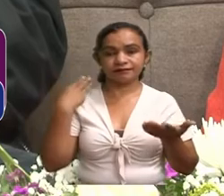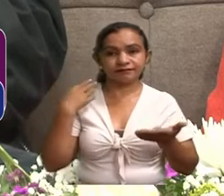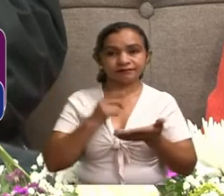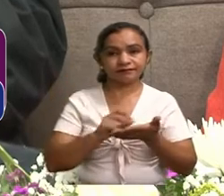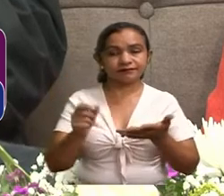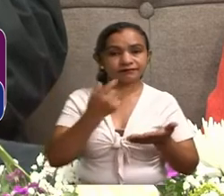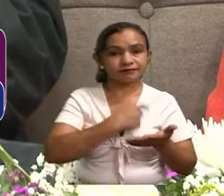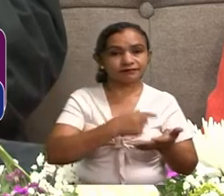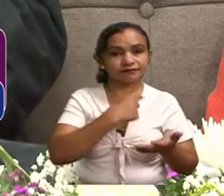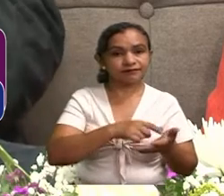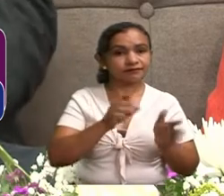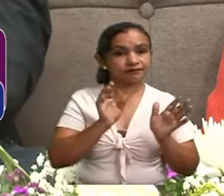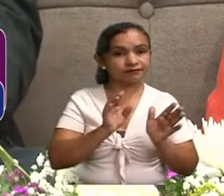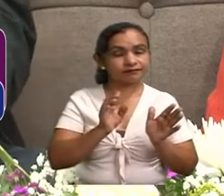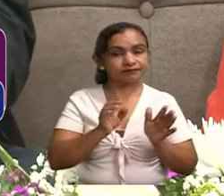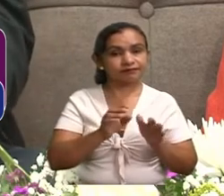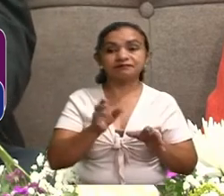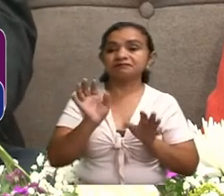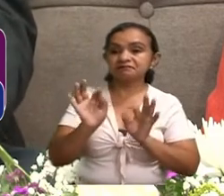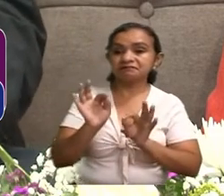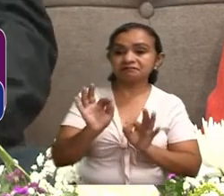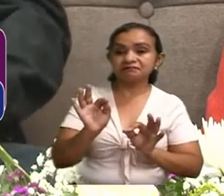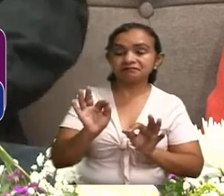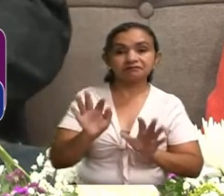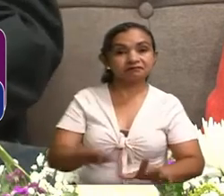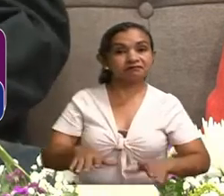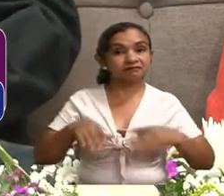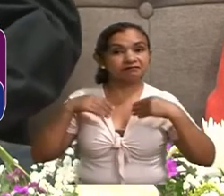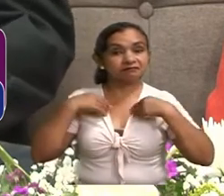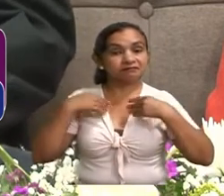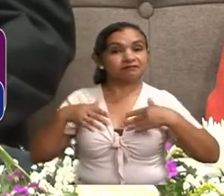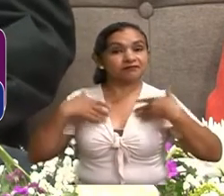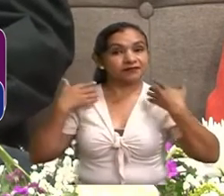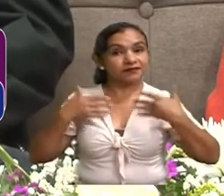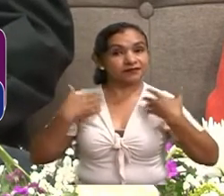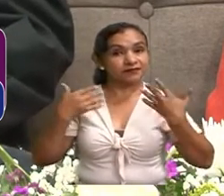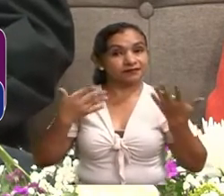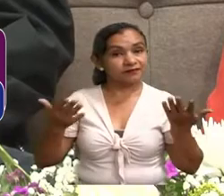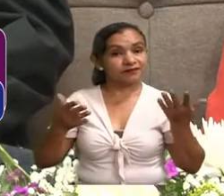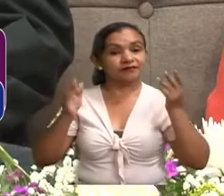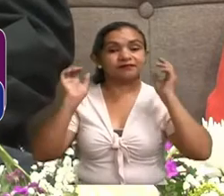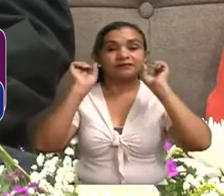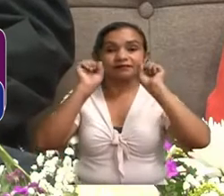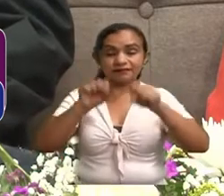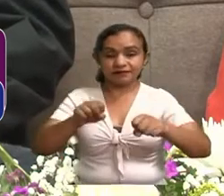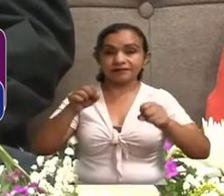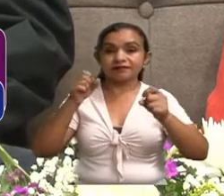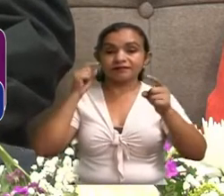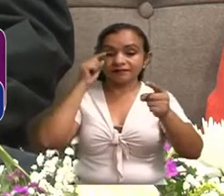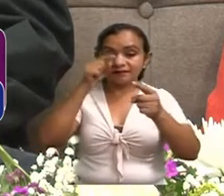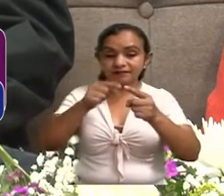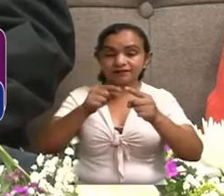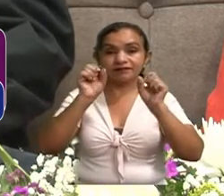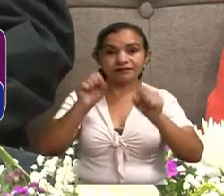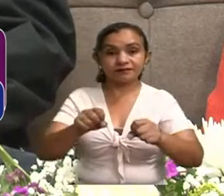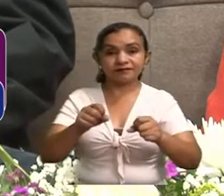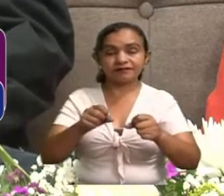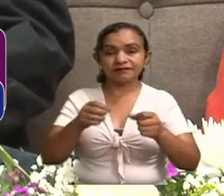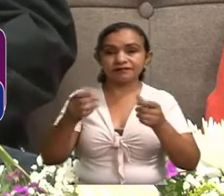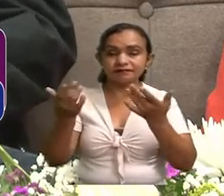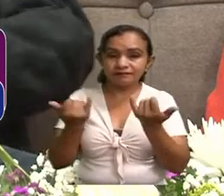que son los líderes natos de la comunidad, quedan satisfechos al final, pues, porque se logró el objetivo. Esto es bastante